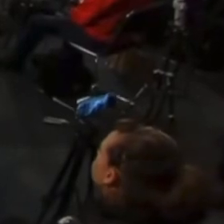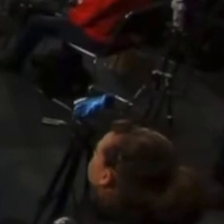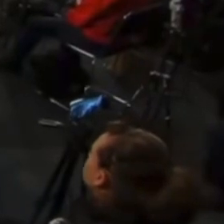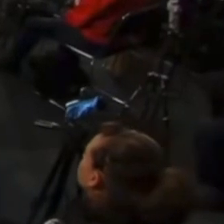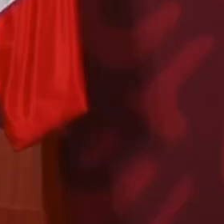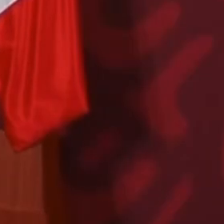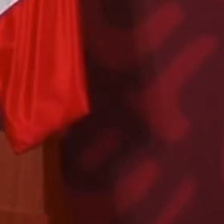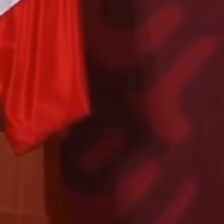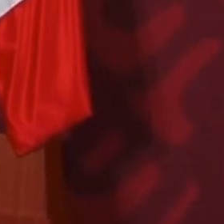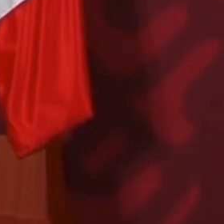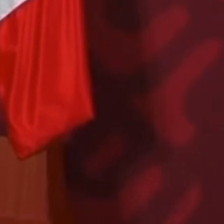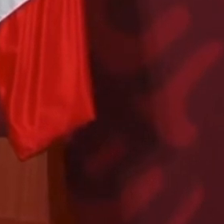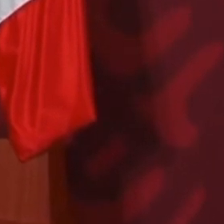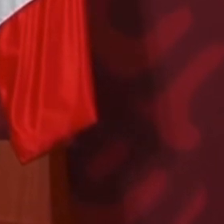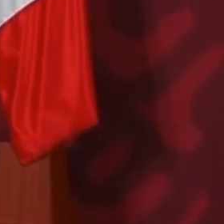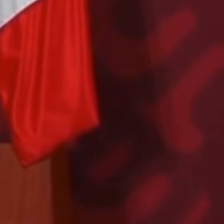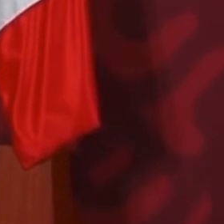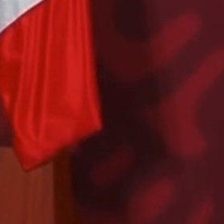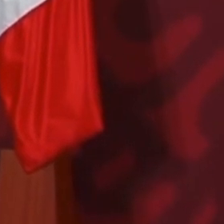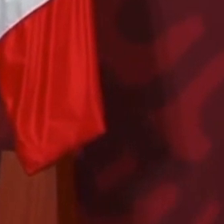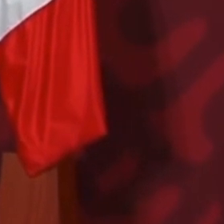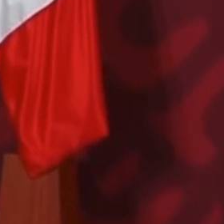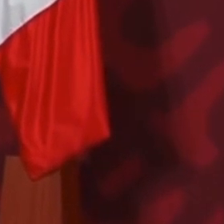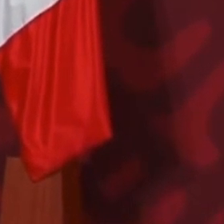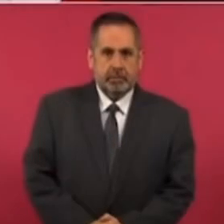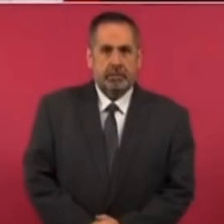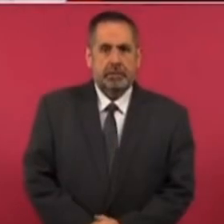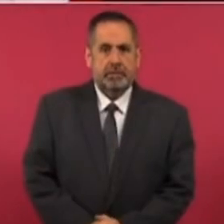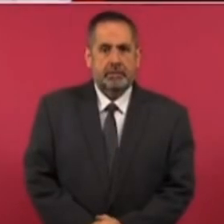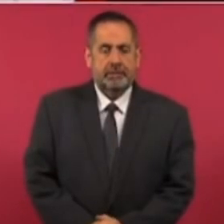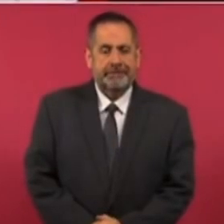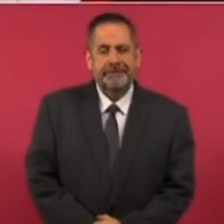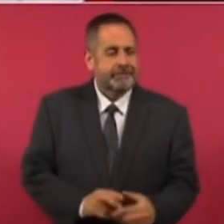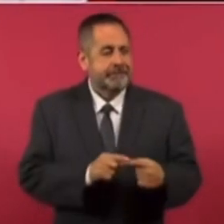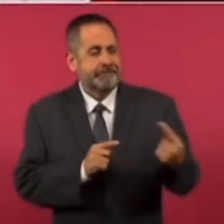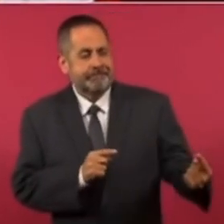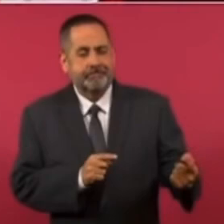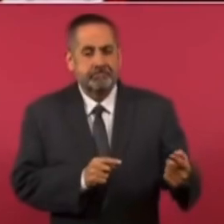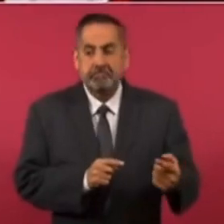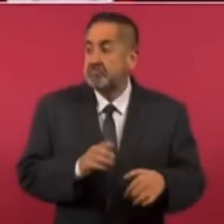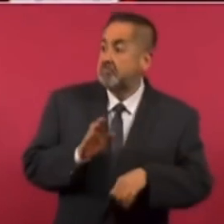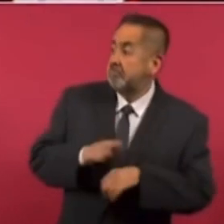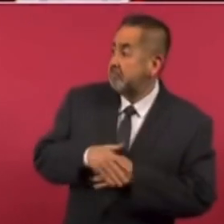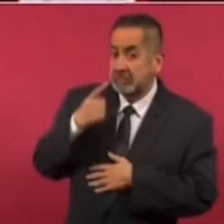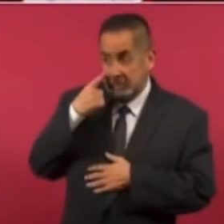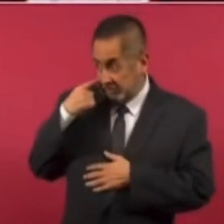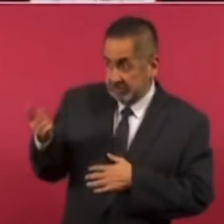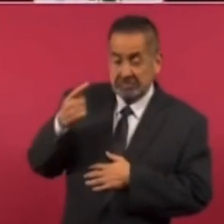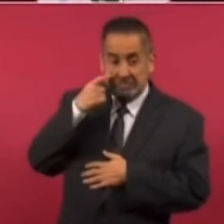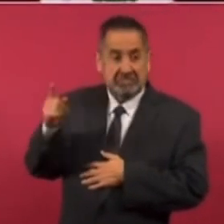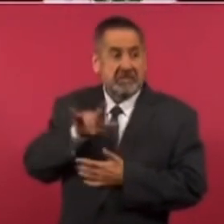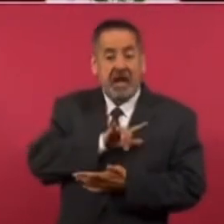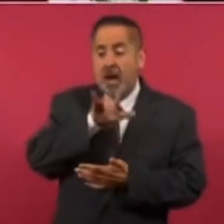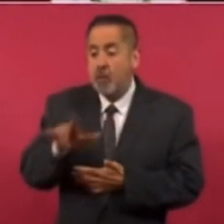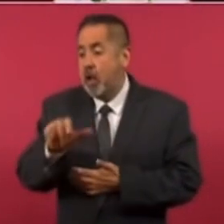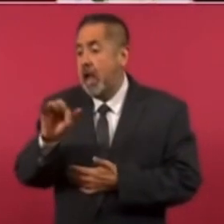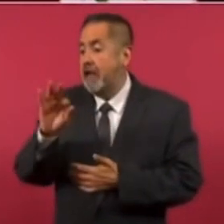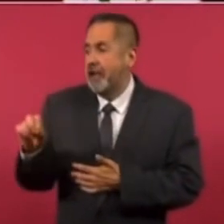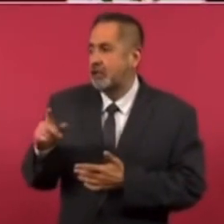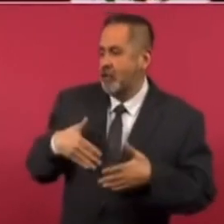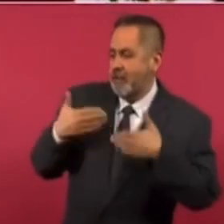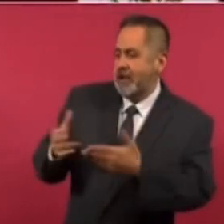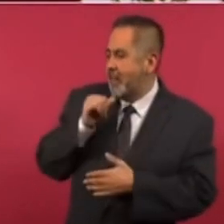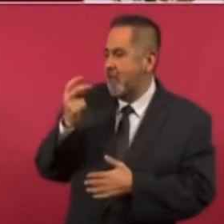nuestros opositores, los conservadores, pues iban a utilizar eso para decir que no era